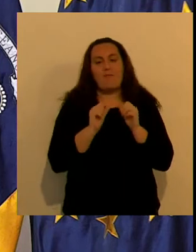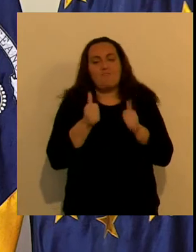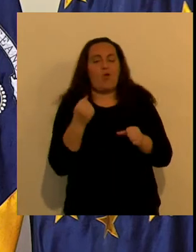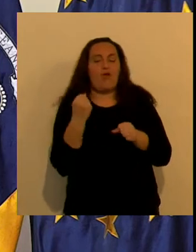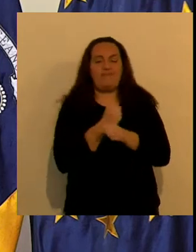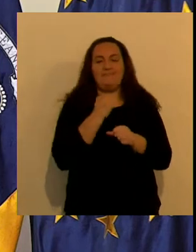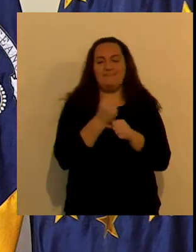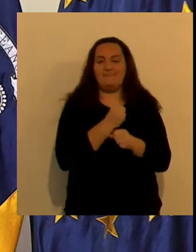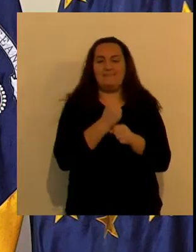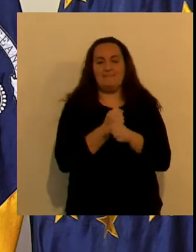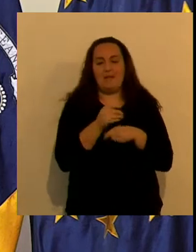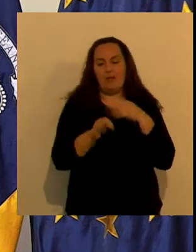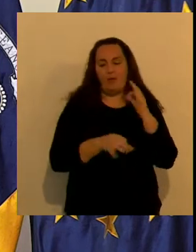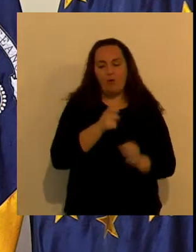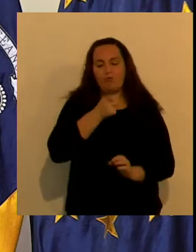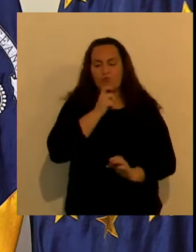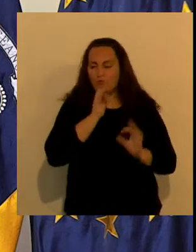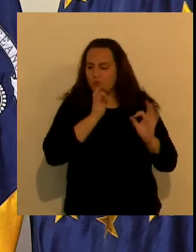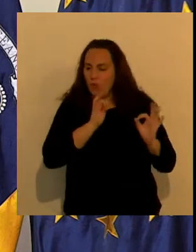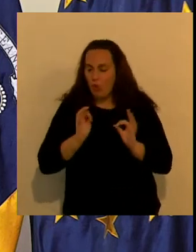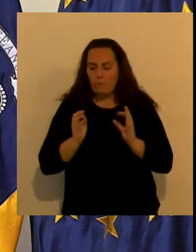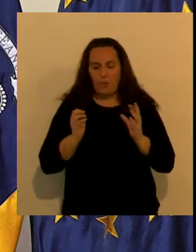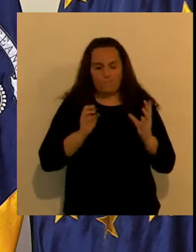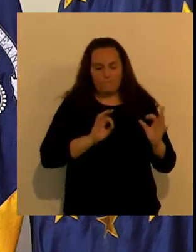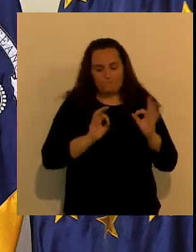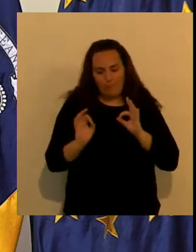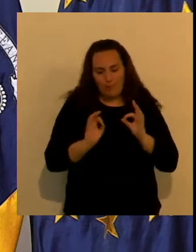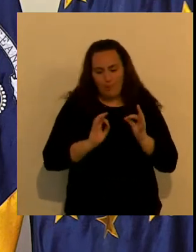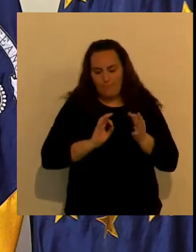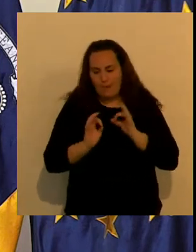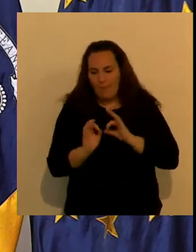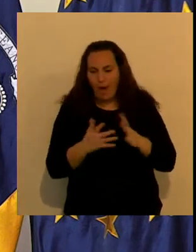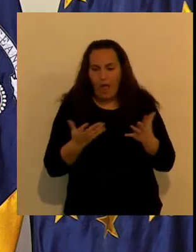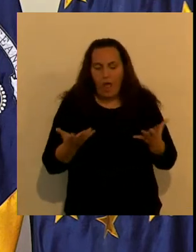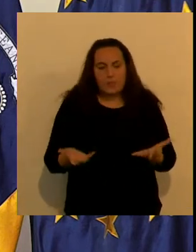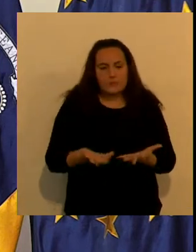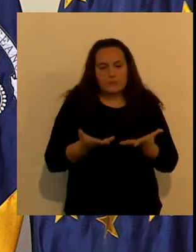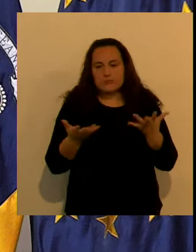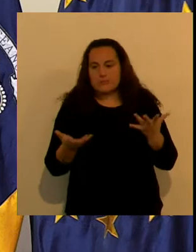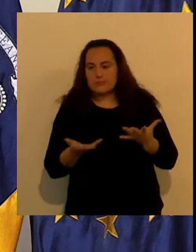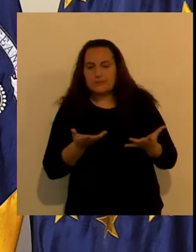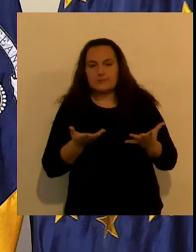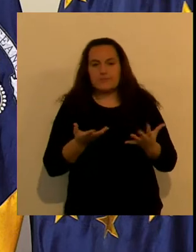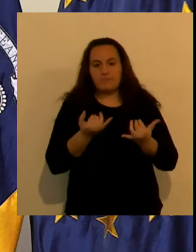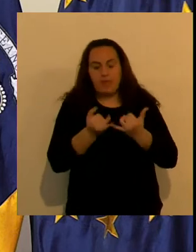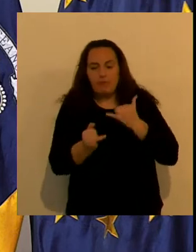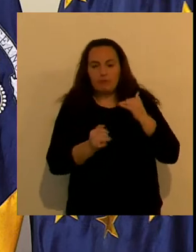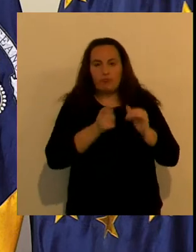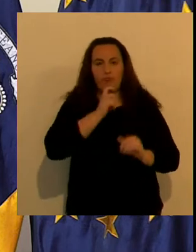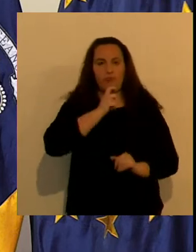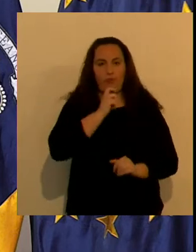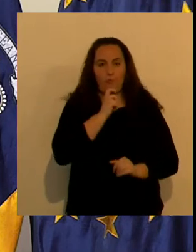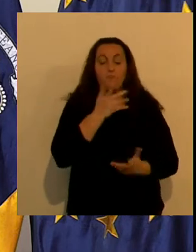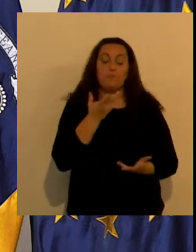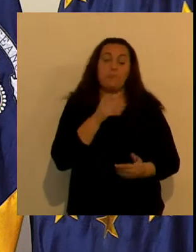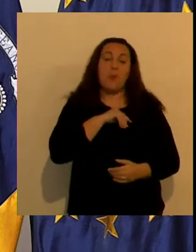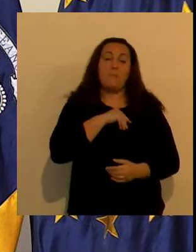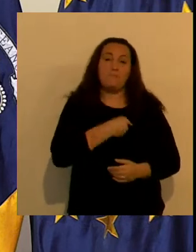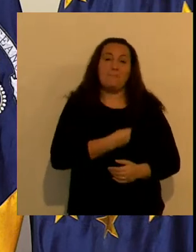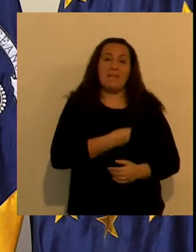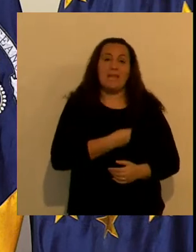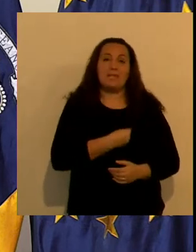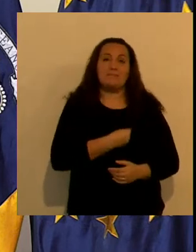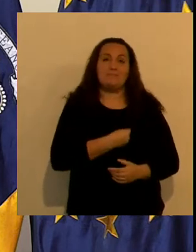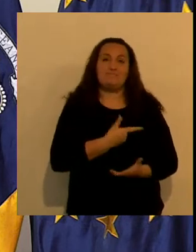trabajar cómo organizar todo, la logística y cómo hacer el acto, ¿no? Me da mucha pena que